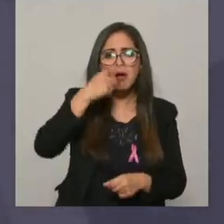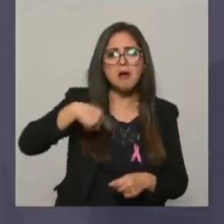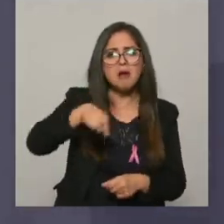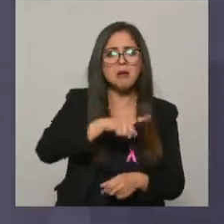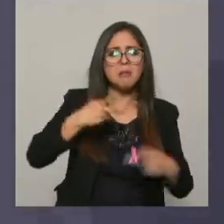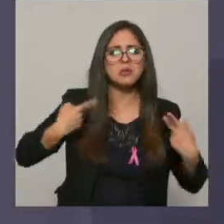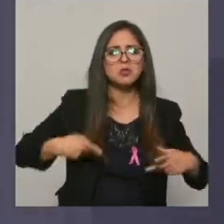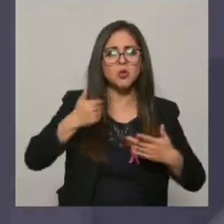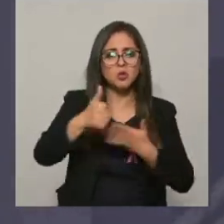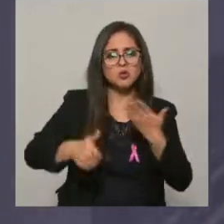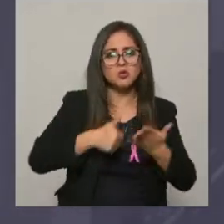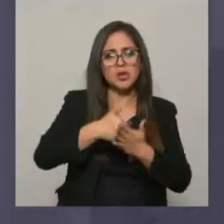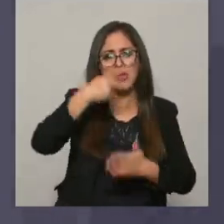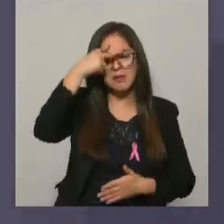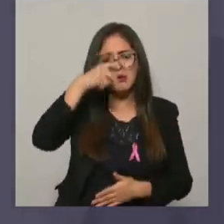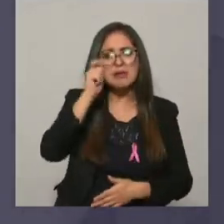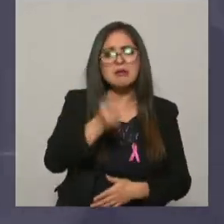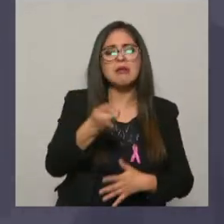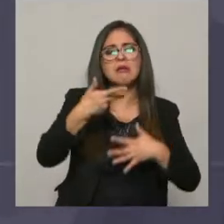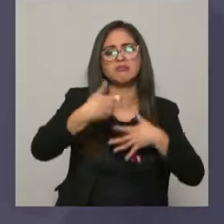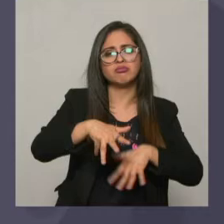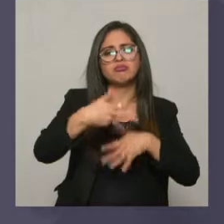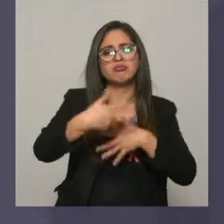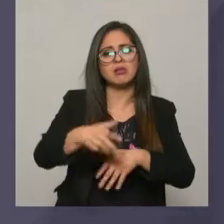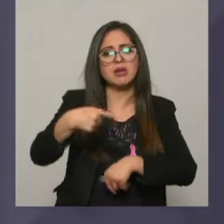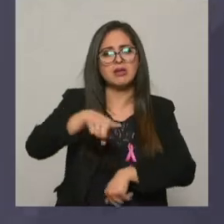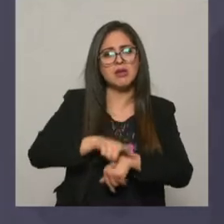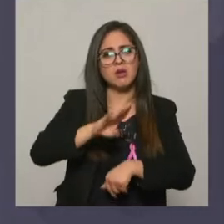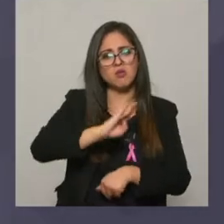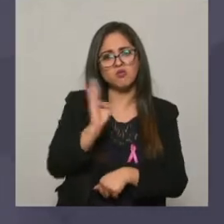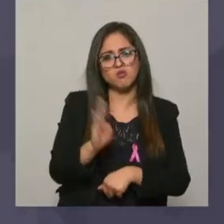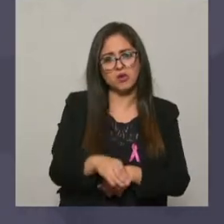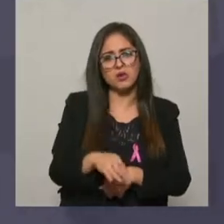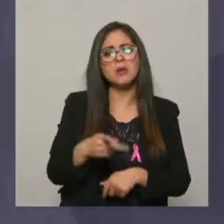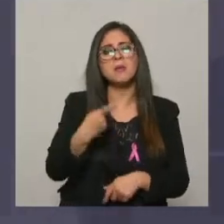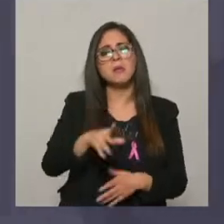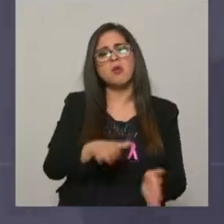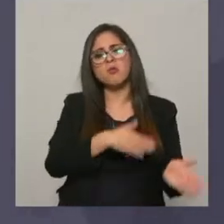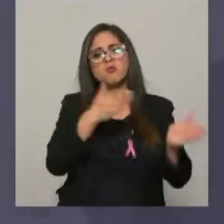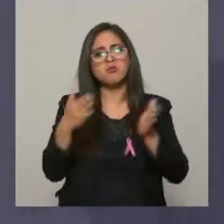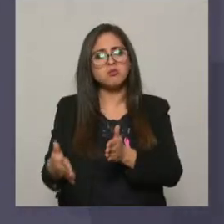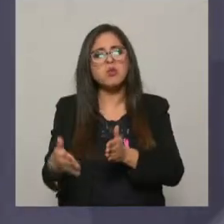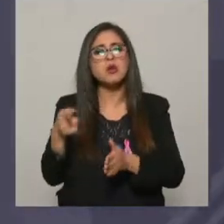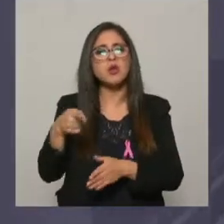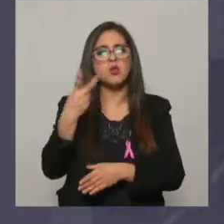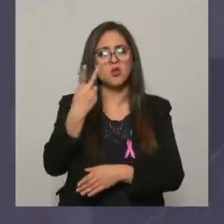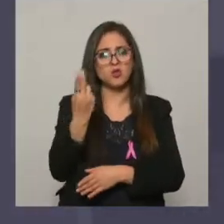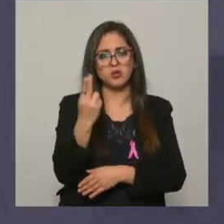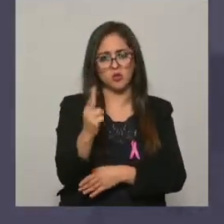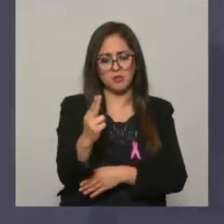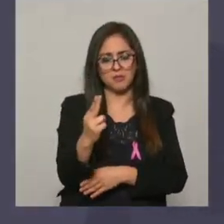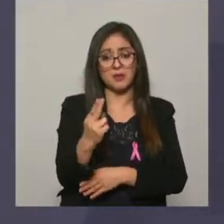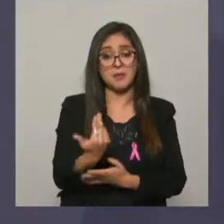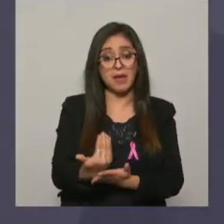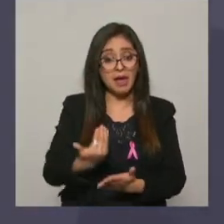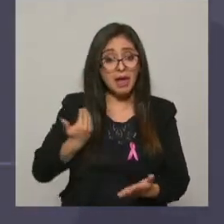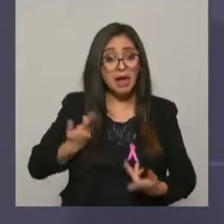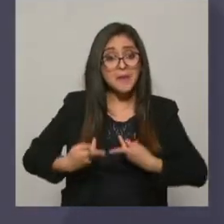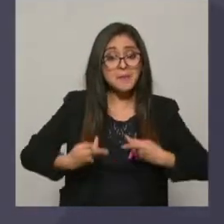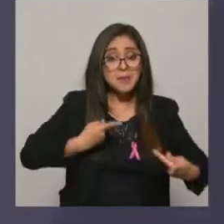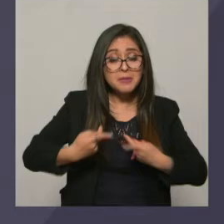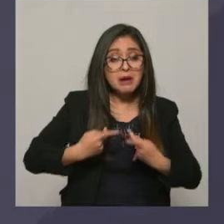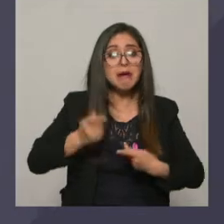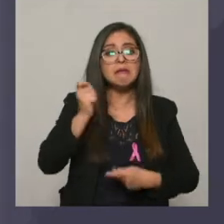ciudad, este desfile de Día de Muertos el 2 de noviembre. Pero previo, para ir calentando motores,